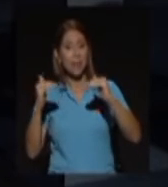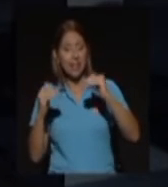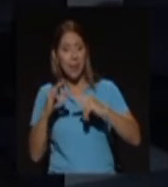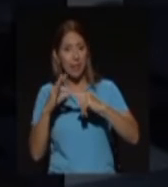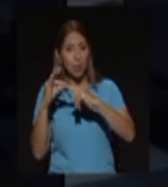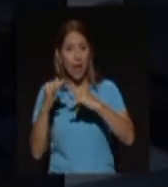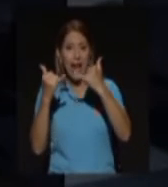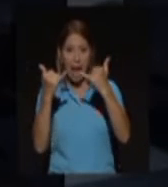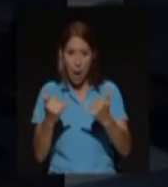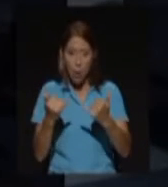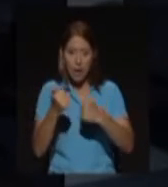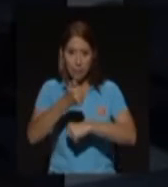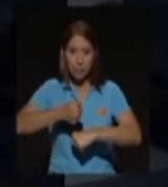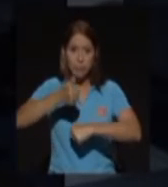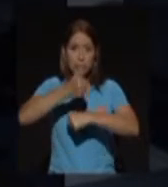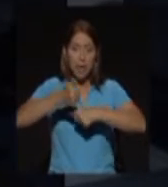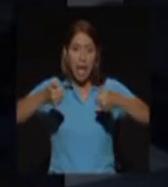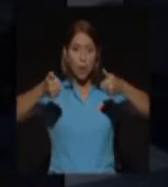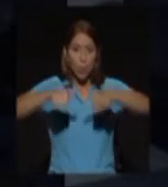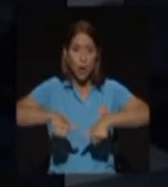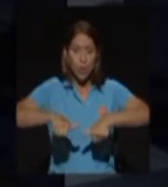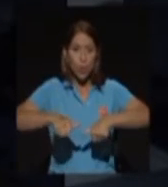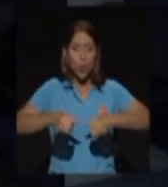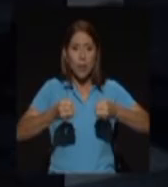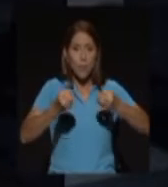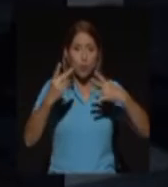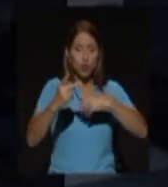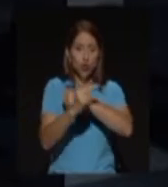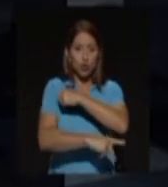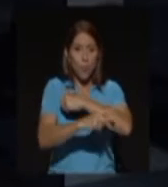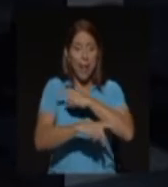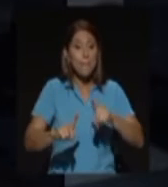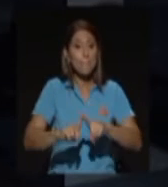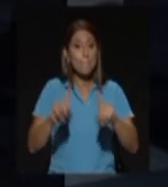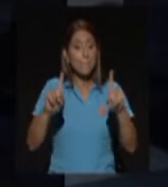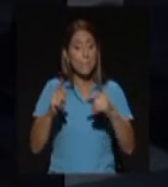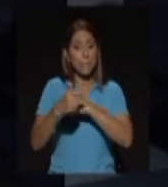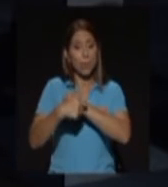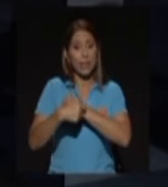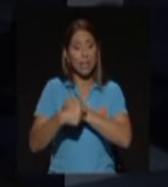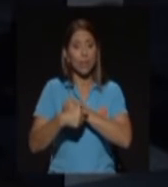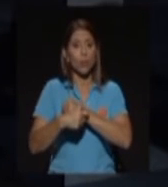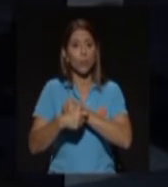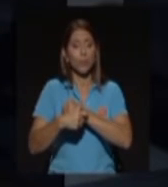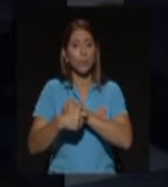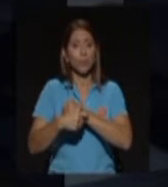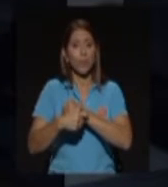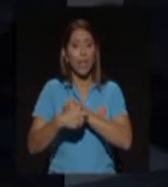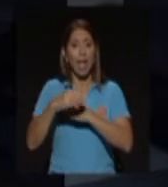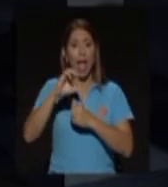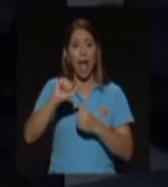un acuerdo de muchas partes, pero en el momento en que